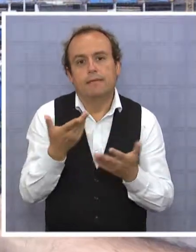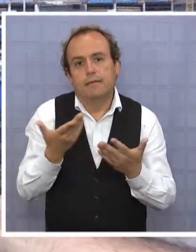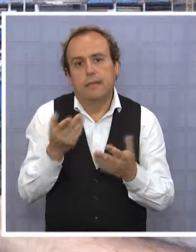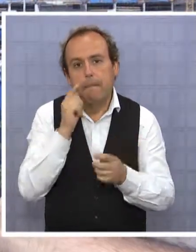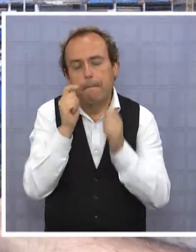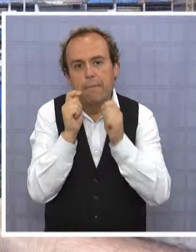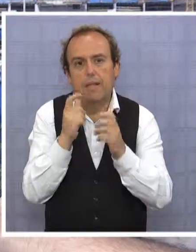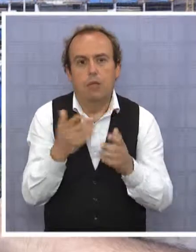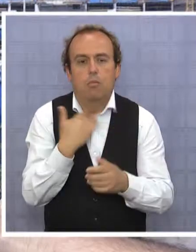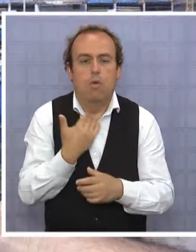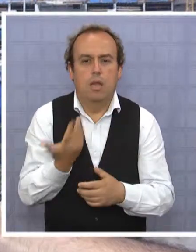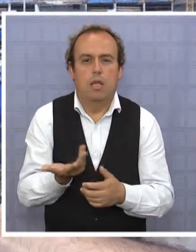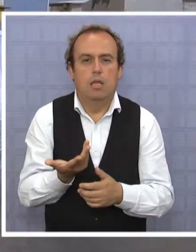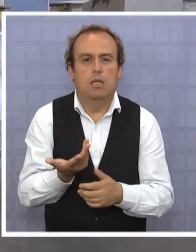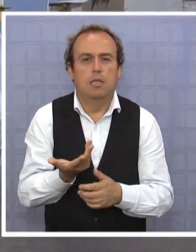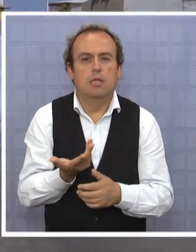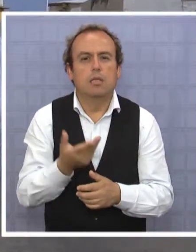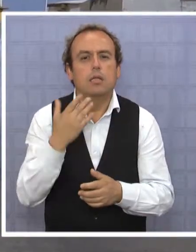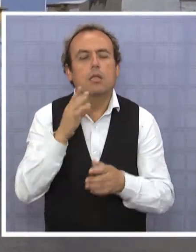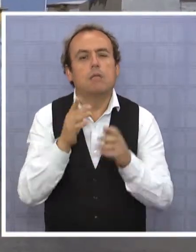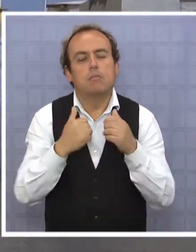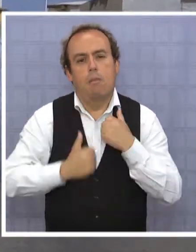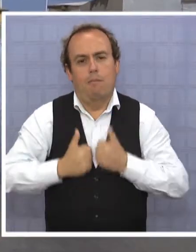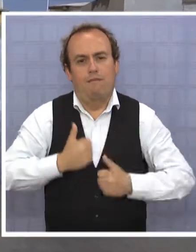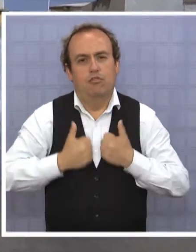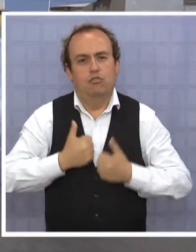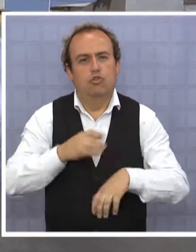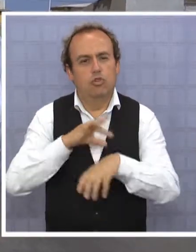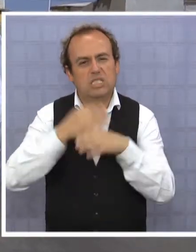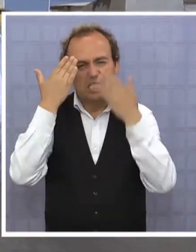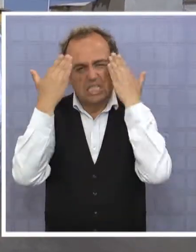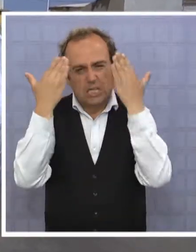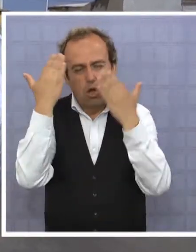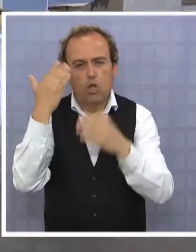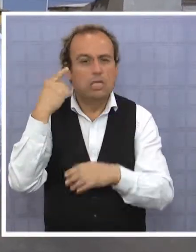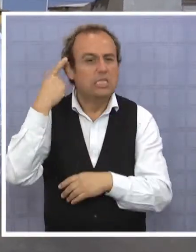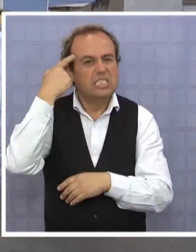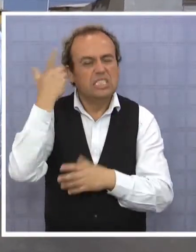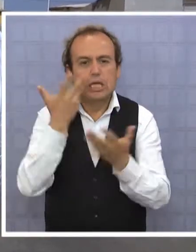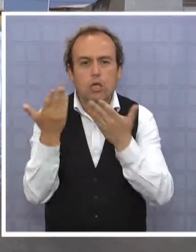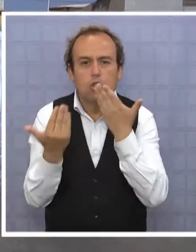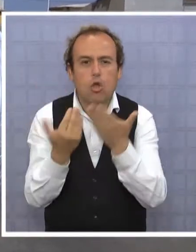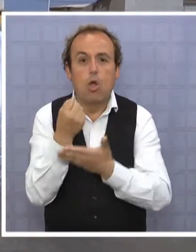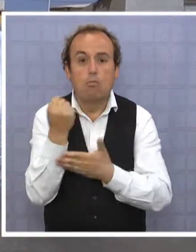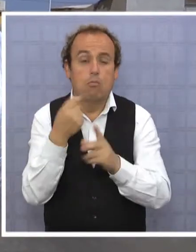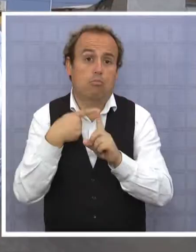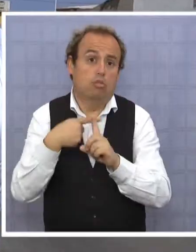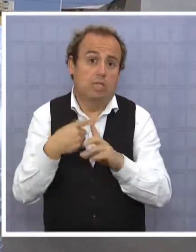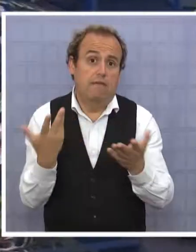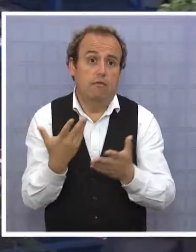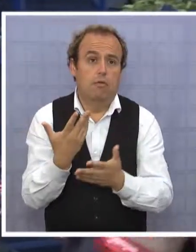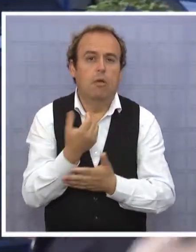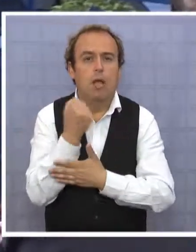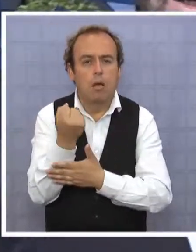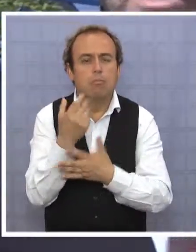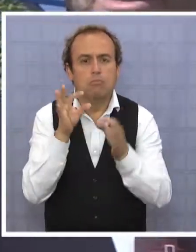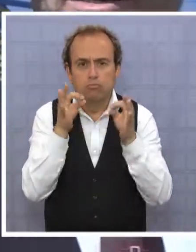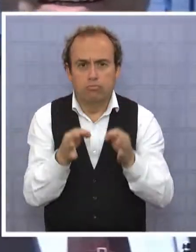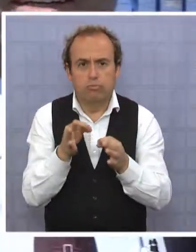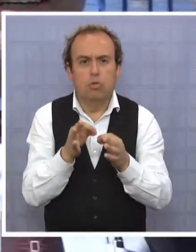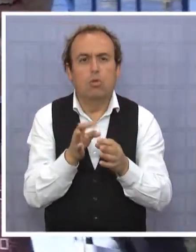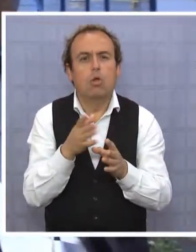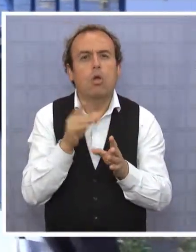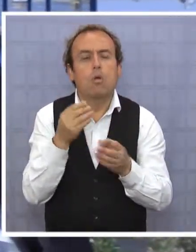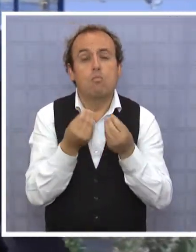con riesgo de suicidio la asesoría por profesionales de la salud psicólogos o psiquiatras siempre será positiva está